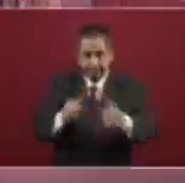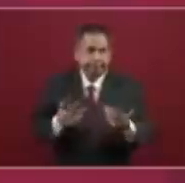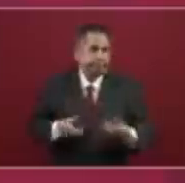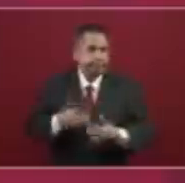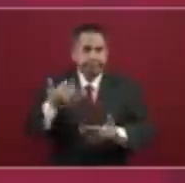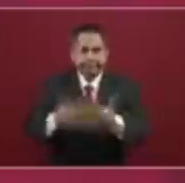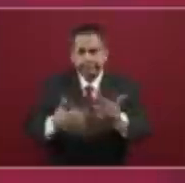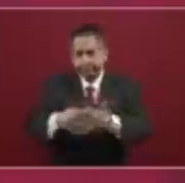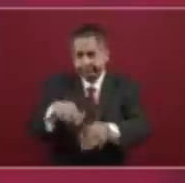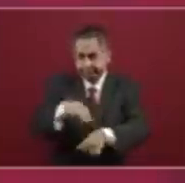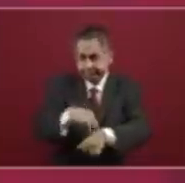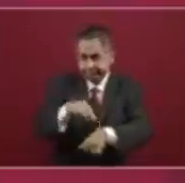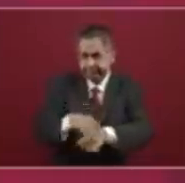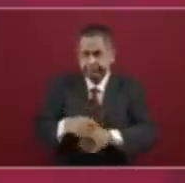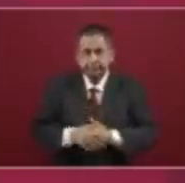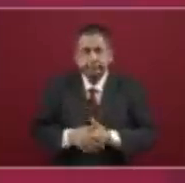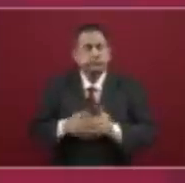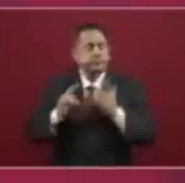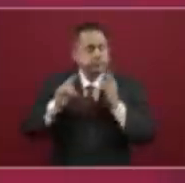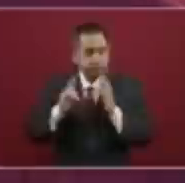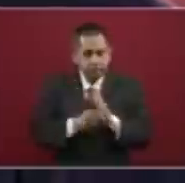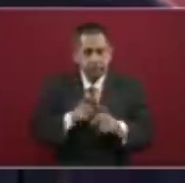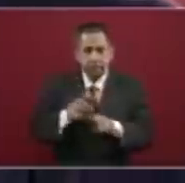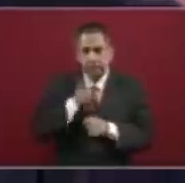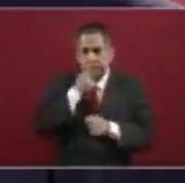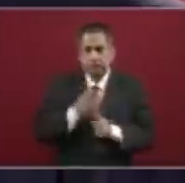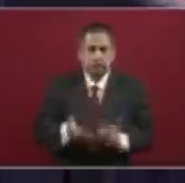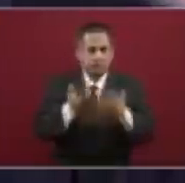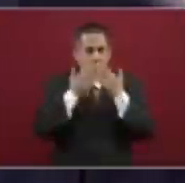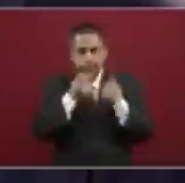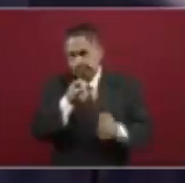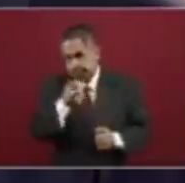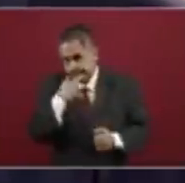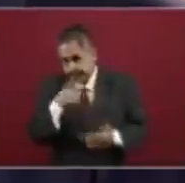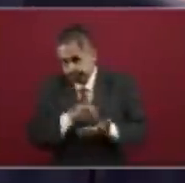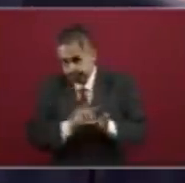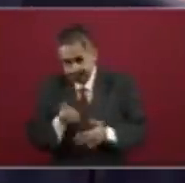médicos, repito, no hay medicinas.